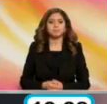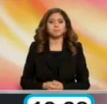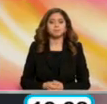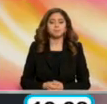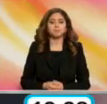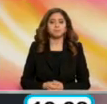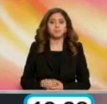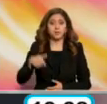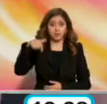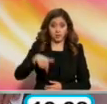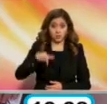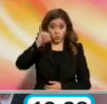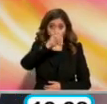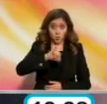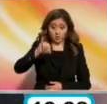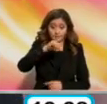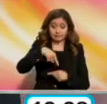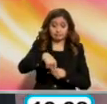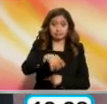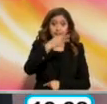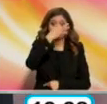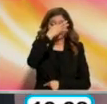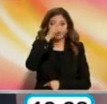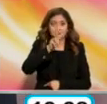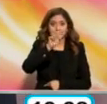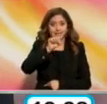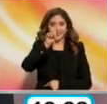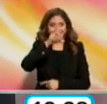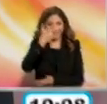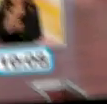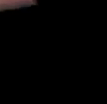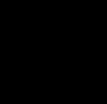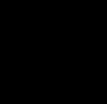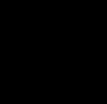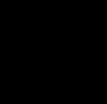de semana, señora, y es de antojo. A mí me encanta la pizza, pero ¿van a hacer una pizza?